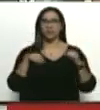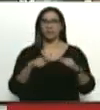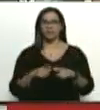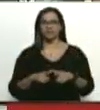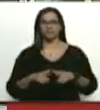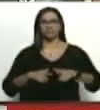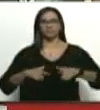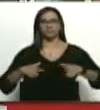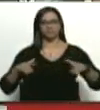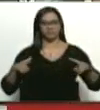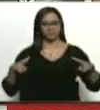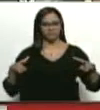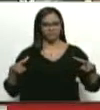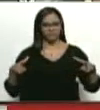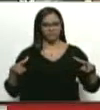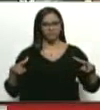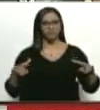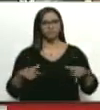La sociedad de cómplices.